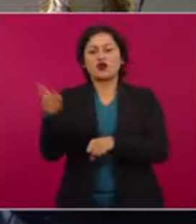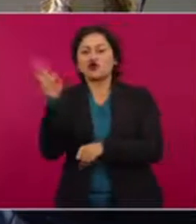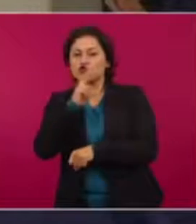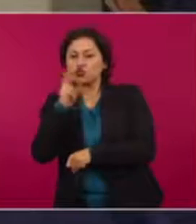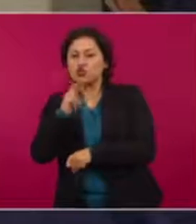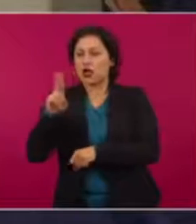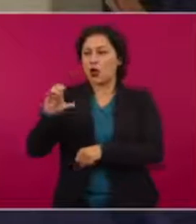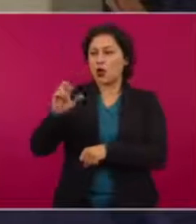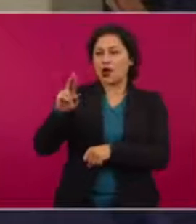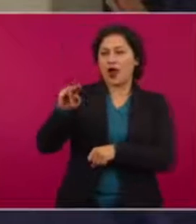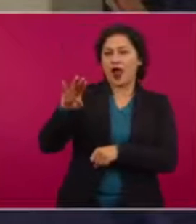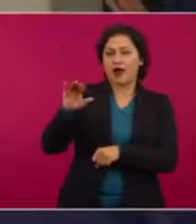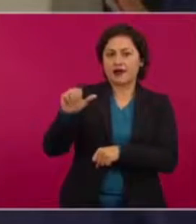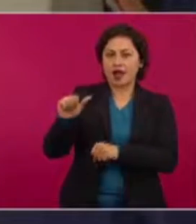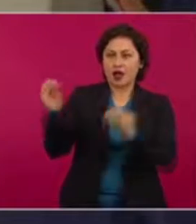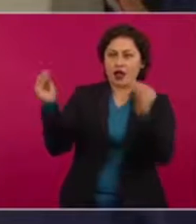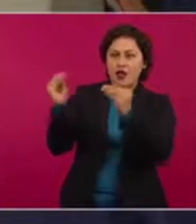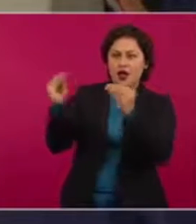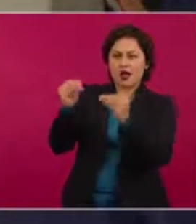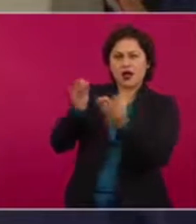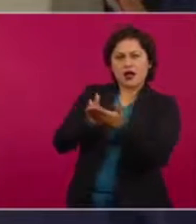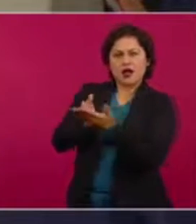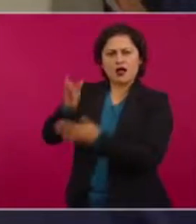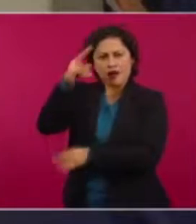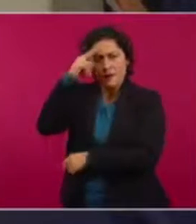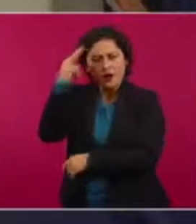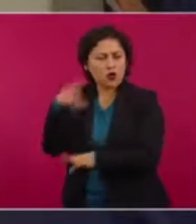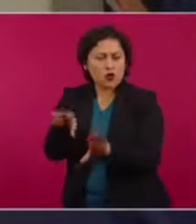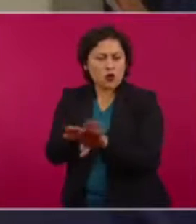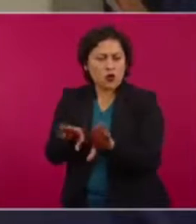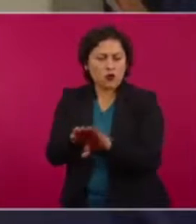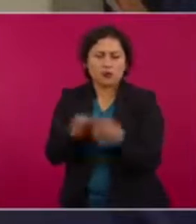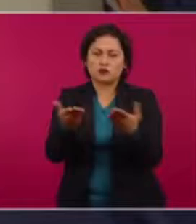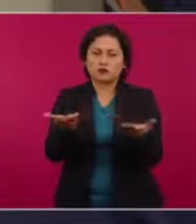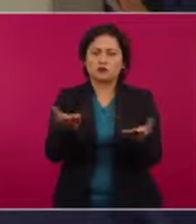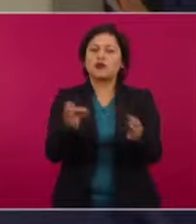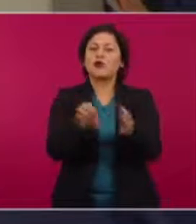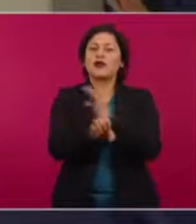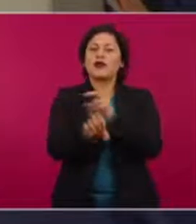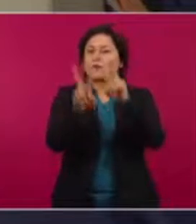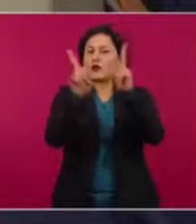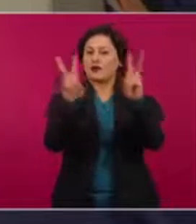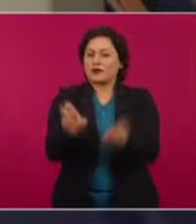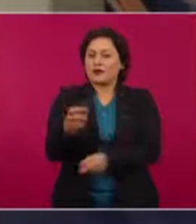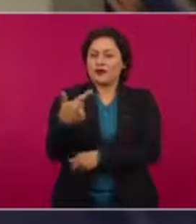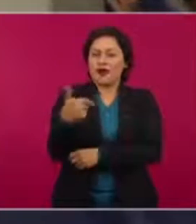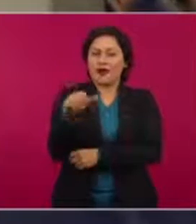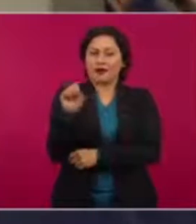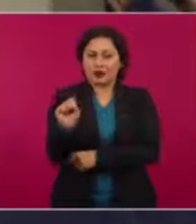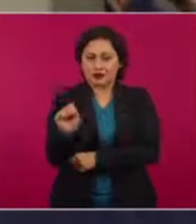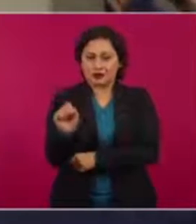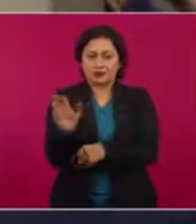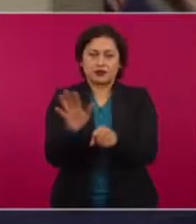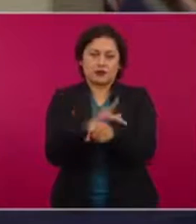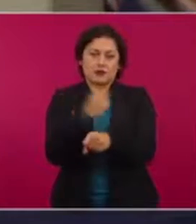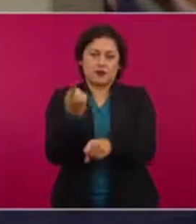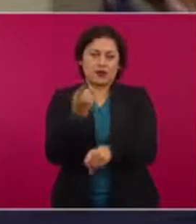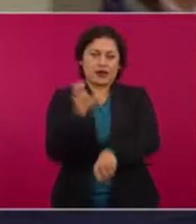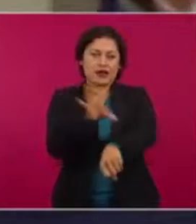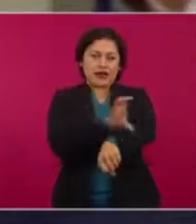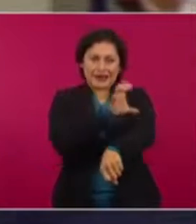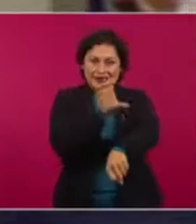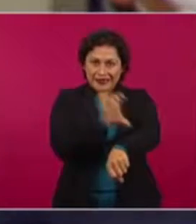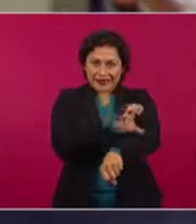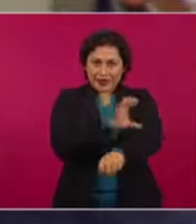verse afectado, sobre todo en lo concerniente a la importación de gas, ya que ante la carencia del energético en un momento dado